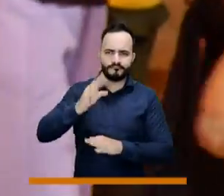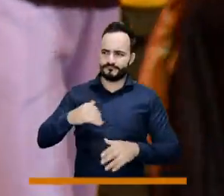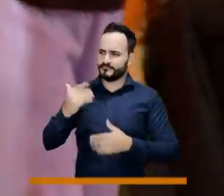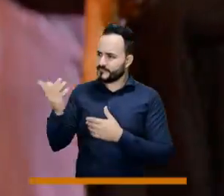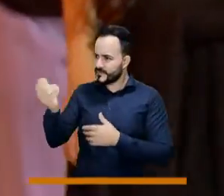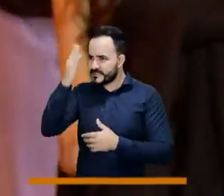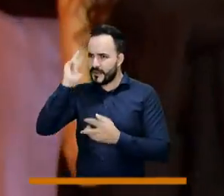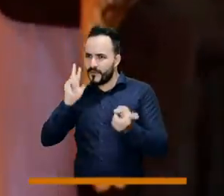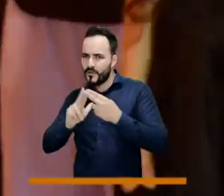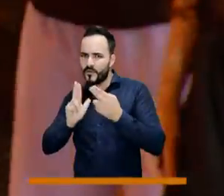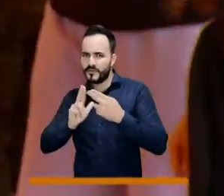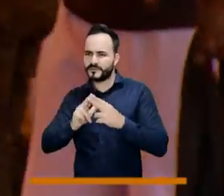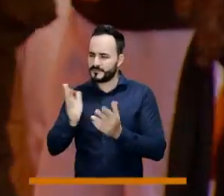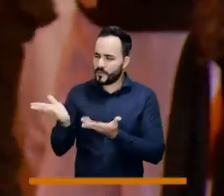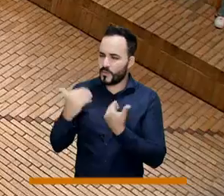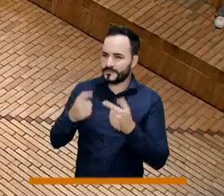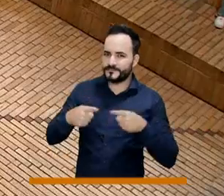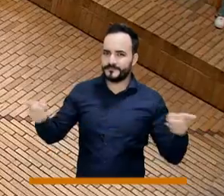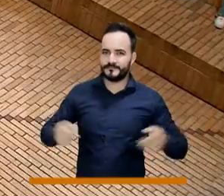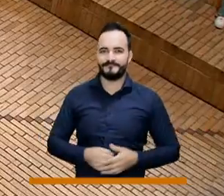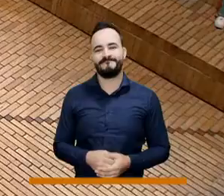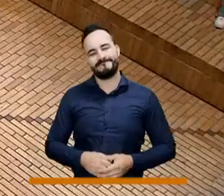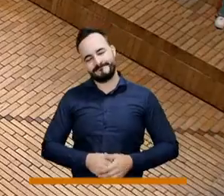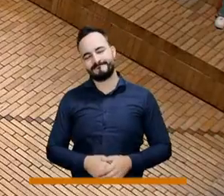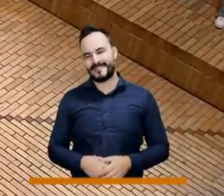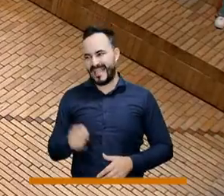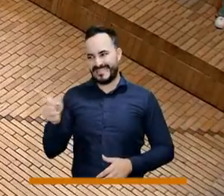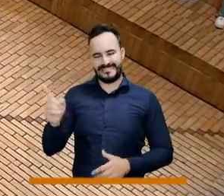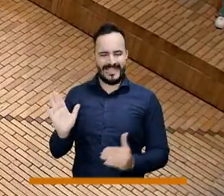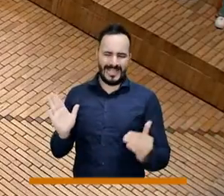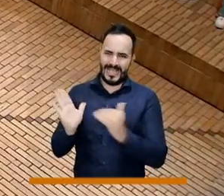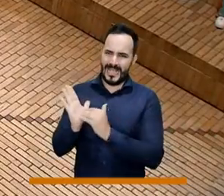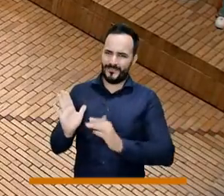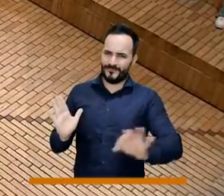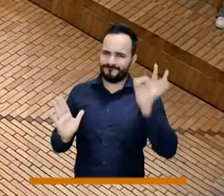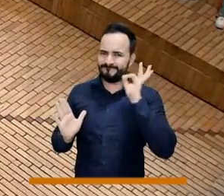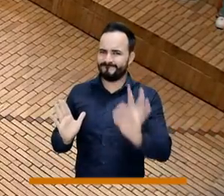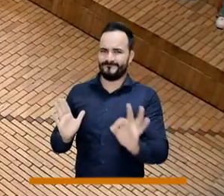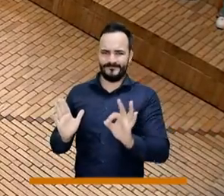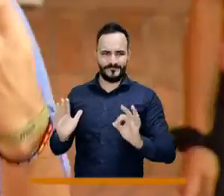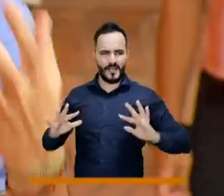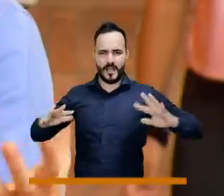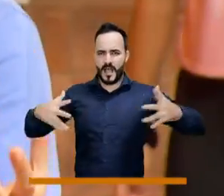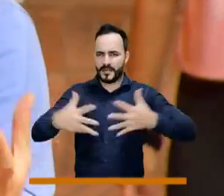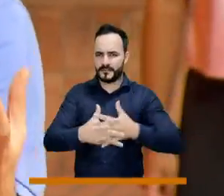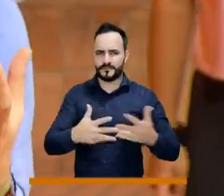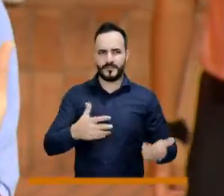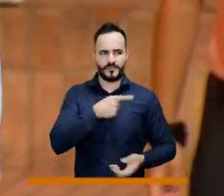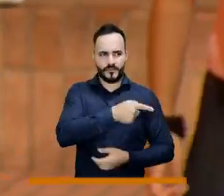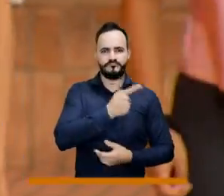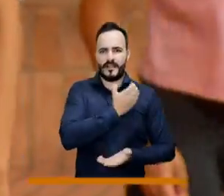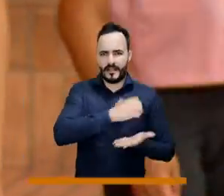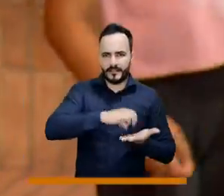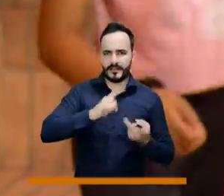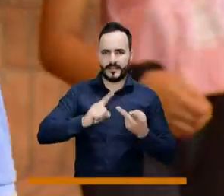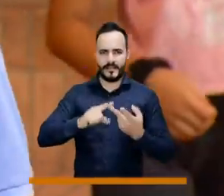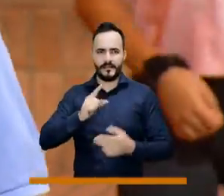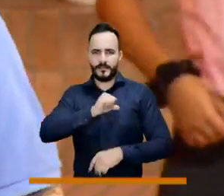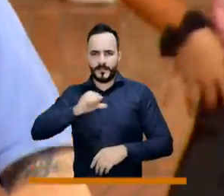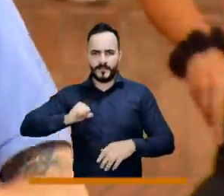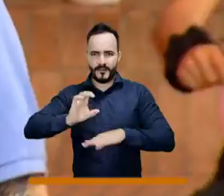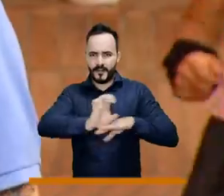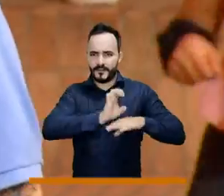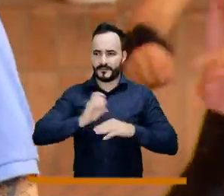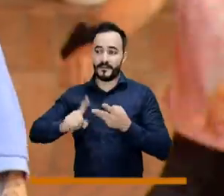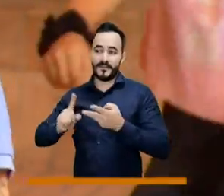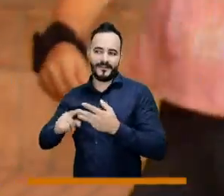necesidades específicas de la gente que habita aquí. Esto es un ejemplo de la articulación entre el sector público, el sector privado, pero sobre todo